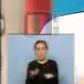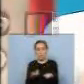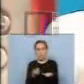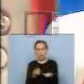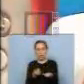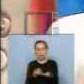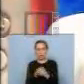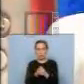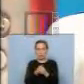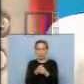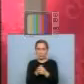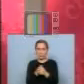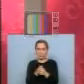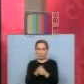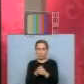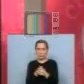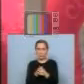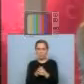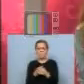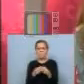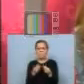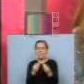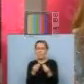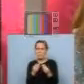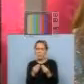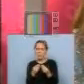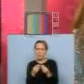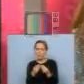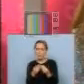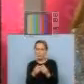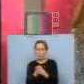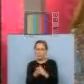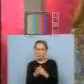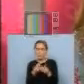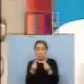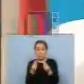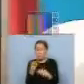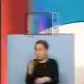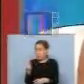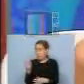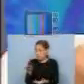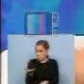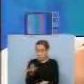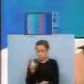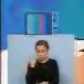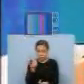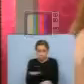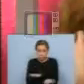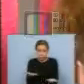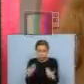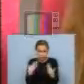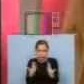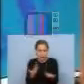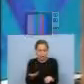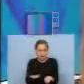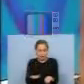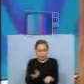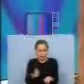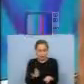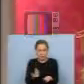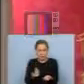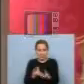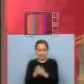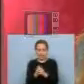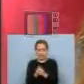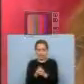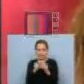moda. Muy gracioso, no, vos no podés. Muy gracioso. Pero negra, ¿qué te pasa? ¿Tenés miedo? Le llenó de preguntas